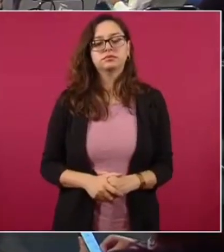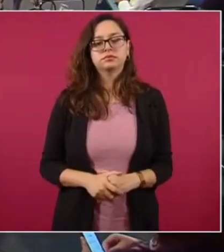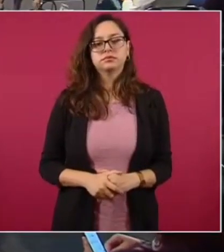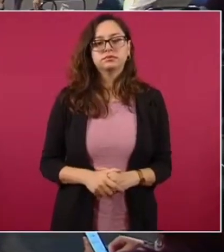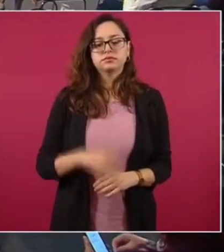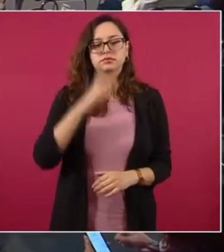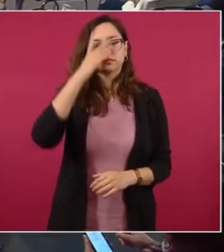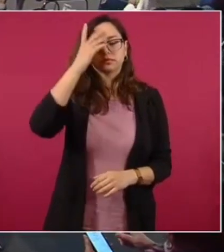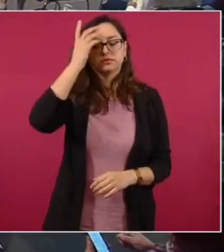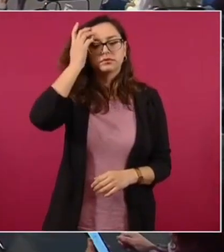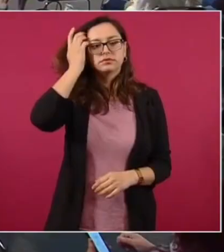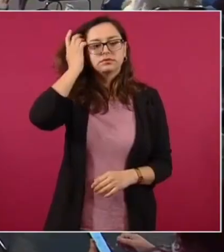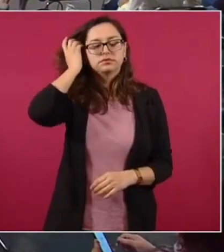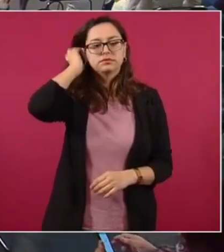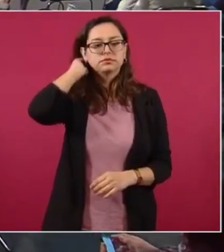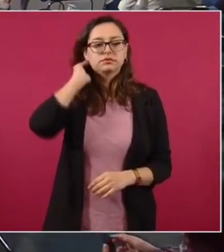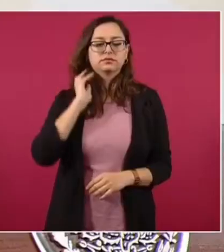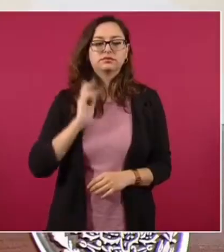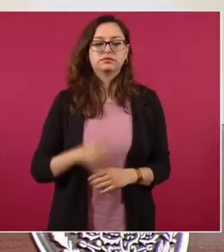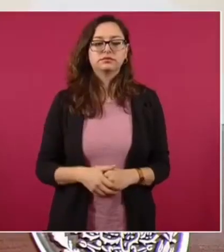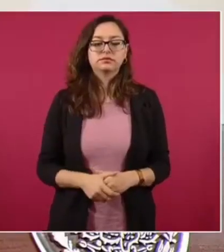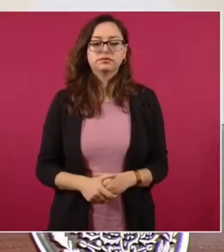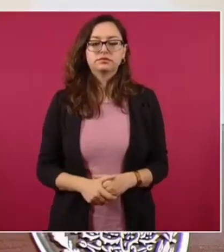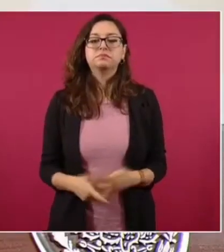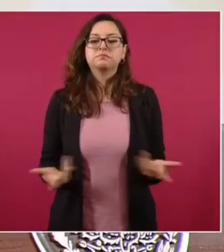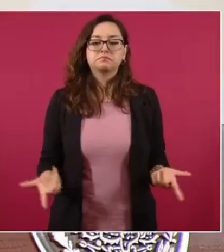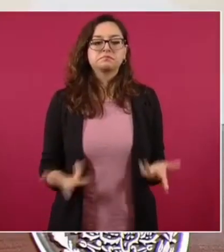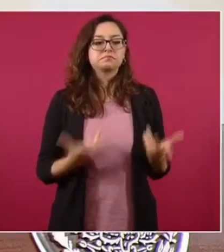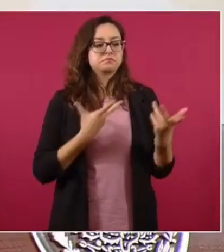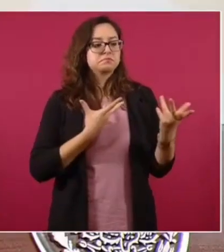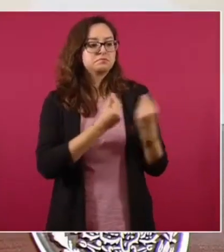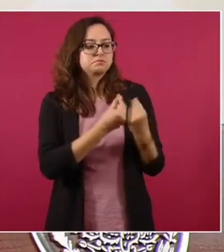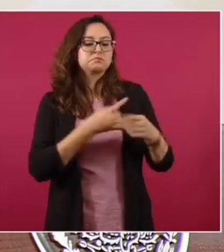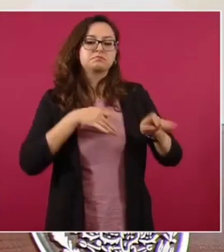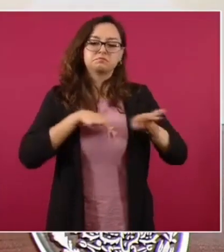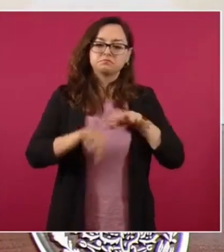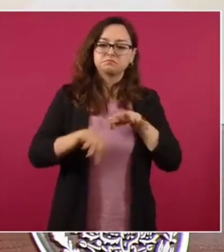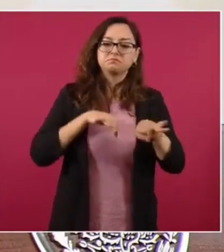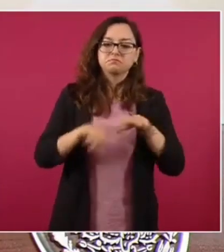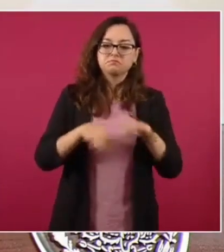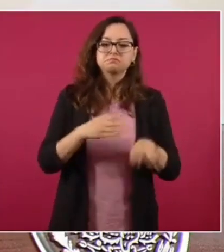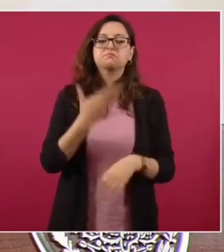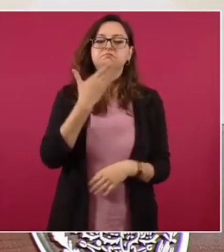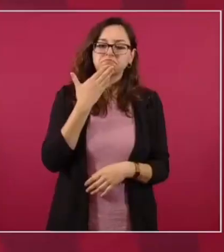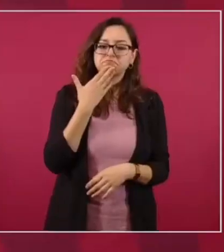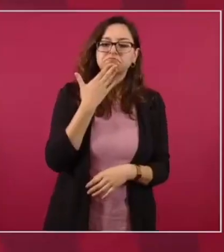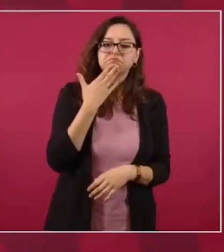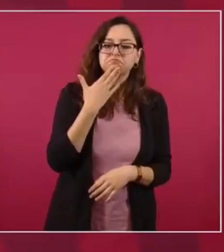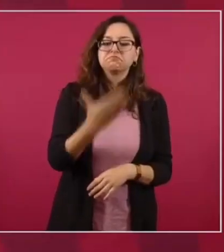Y estamos trabajando mucho, muy bien. Por eso